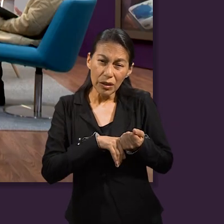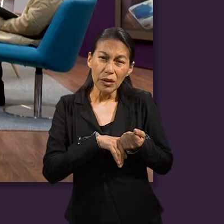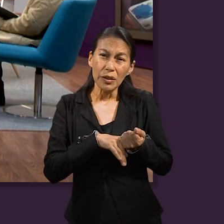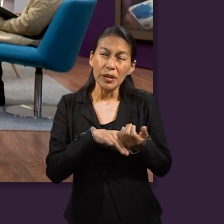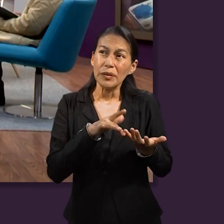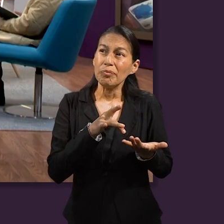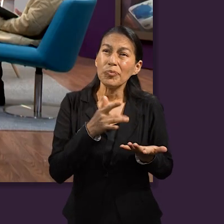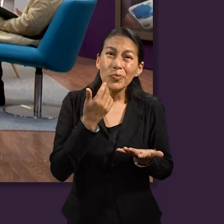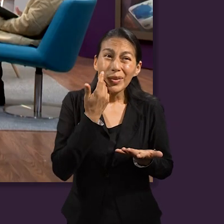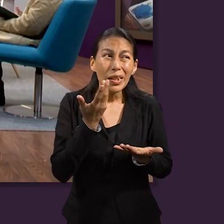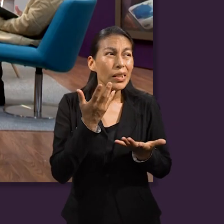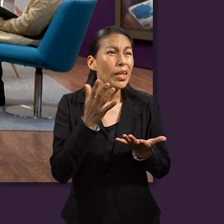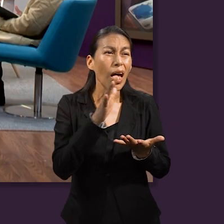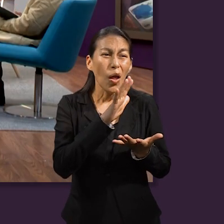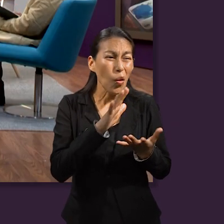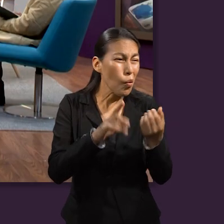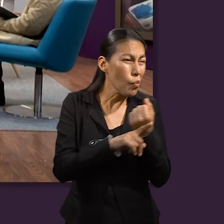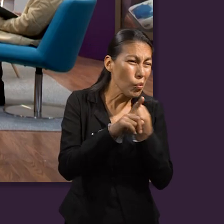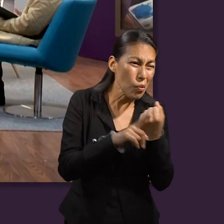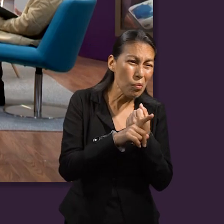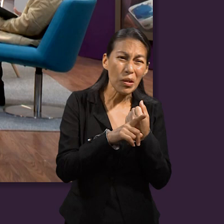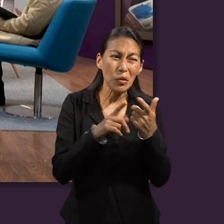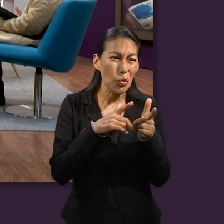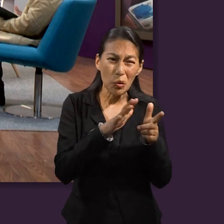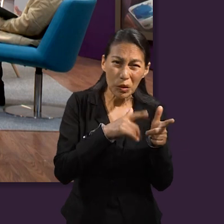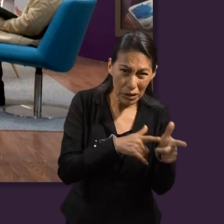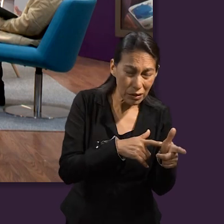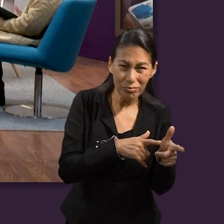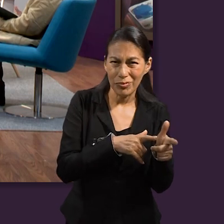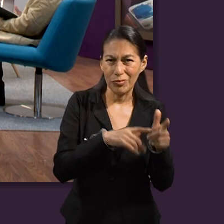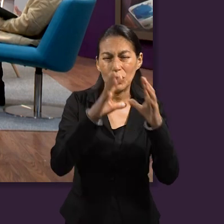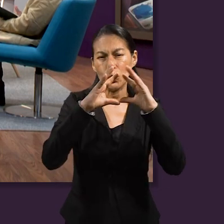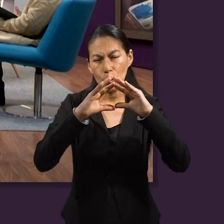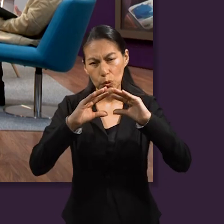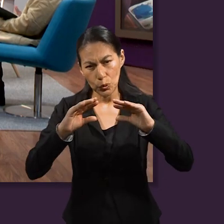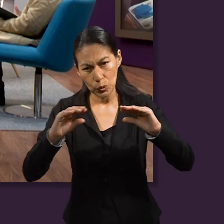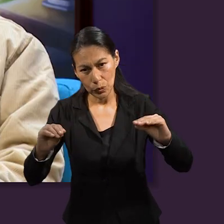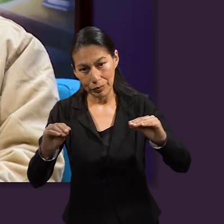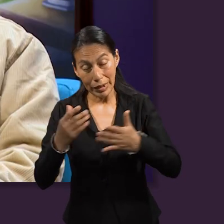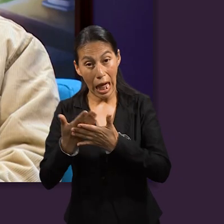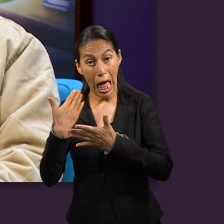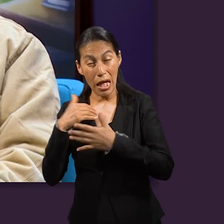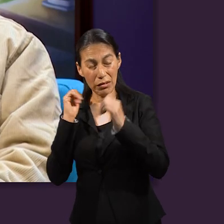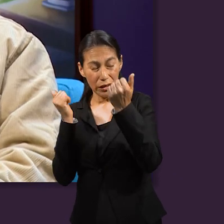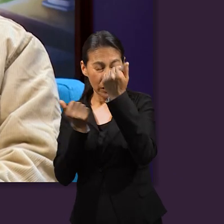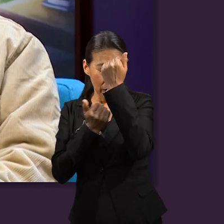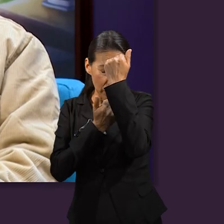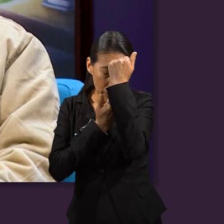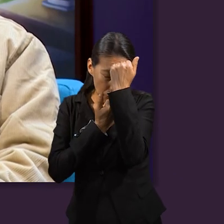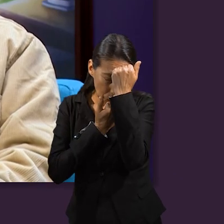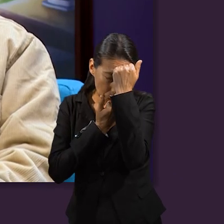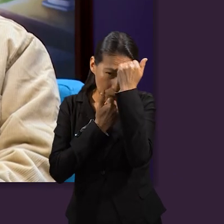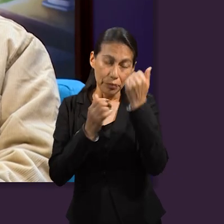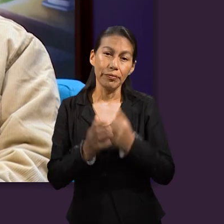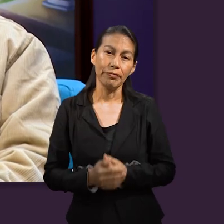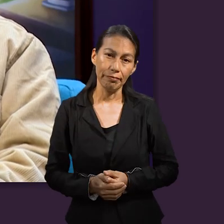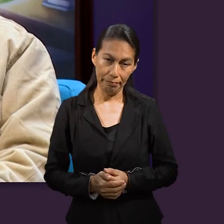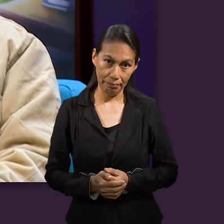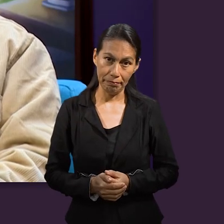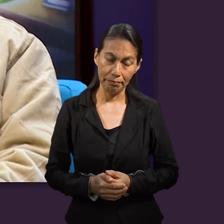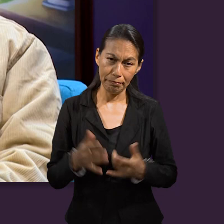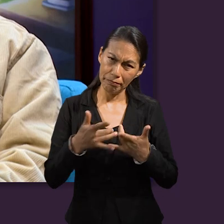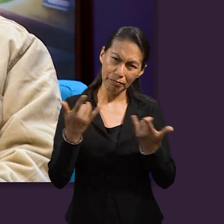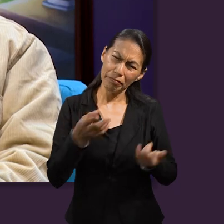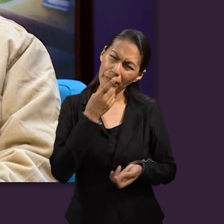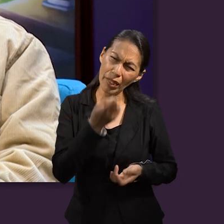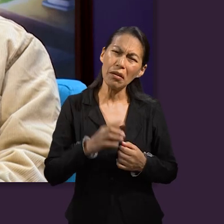alguna forma quería solucionar las cosas porque sabemos que él se había arrepentido y luego lo hemos proyectado en lo que continúa en la